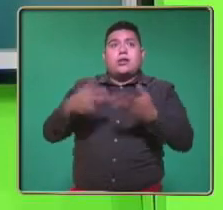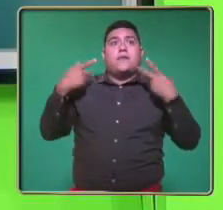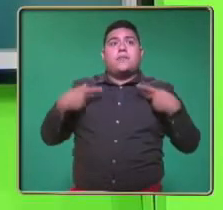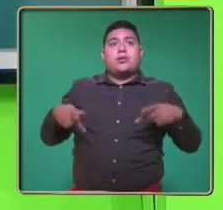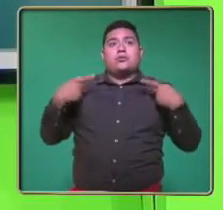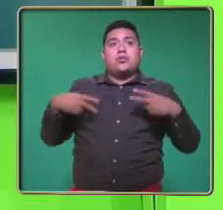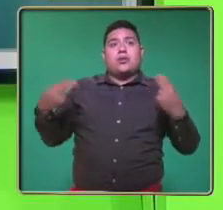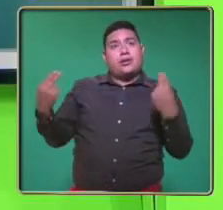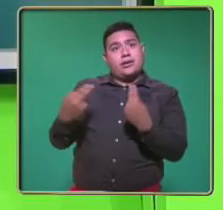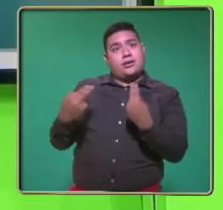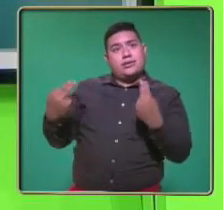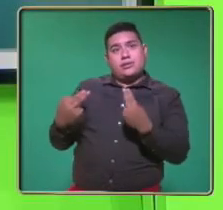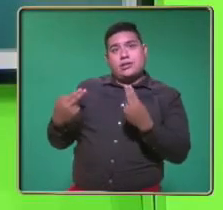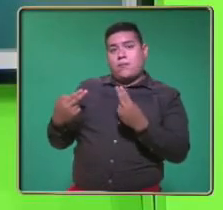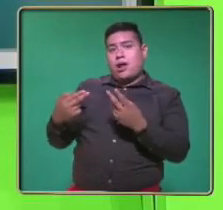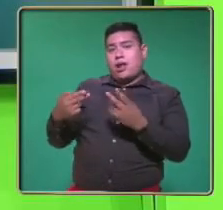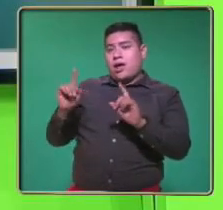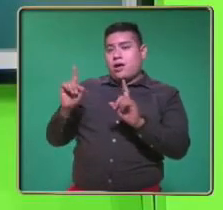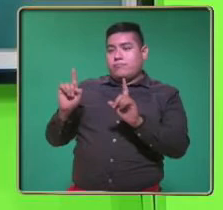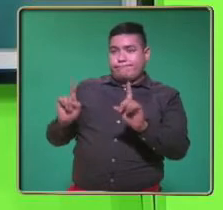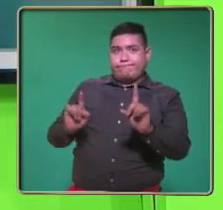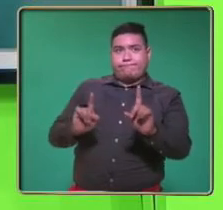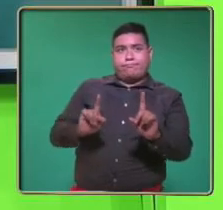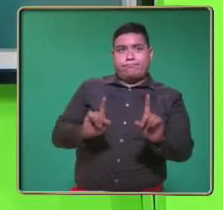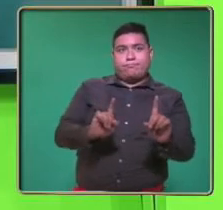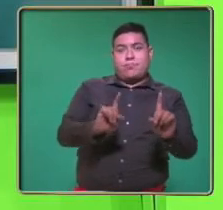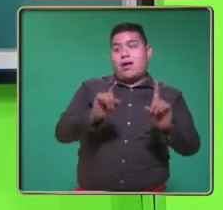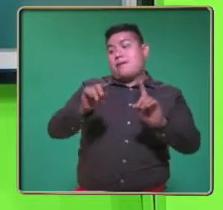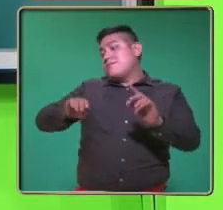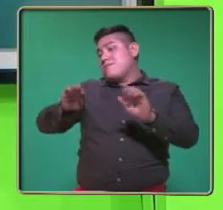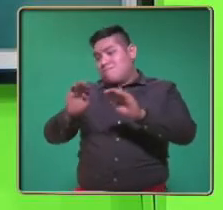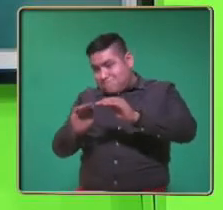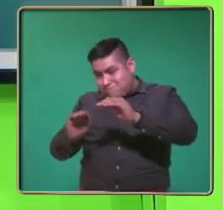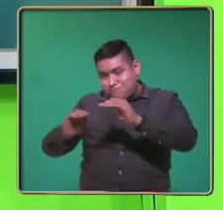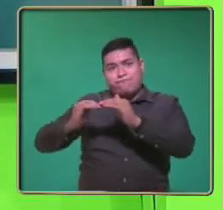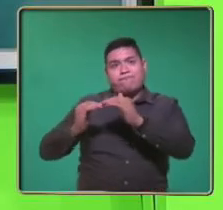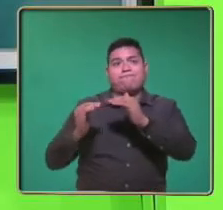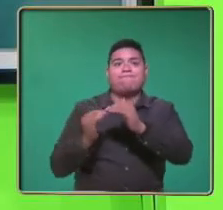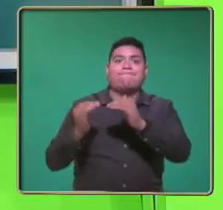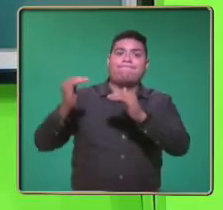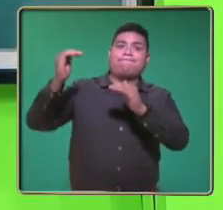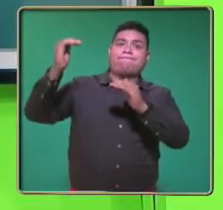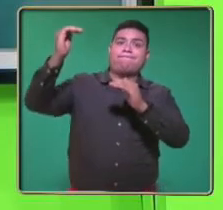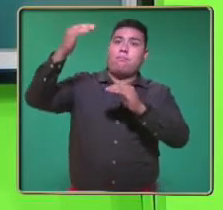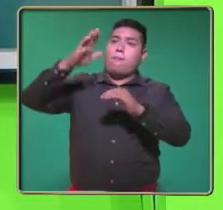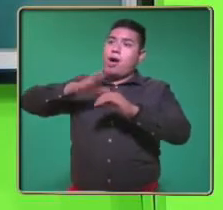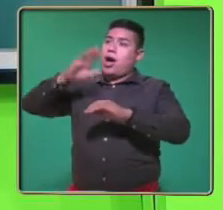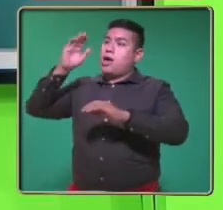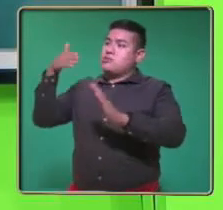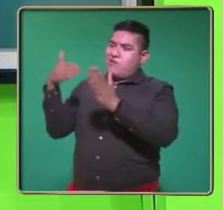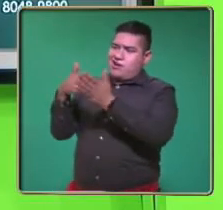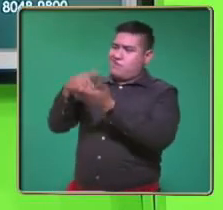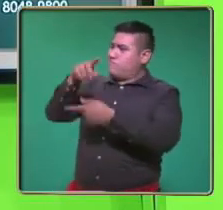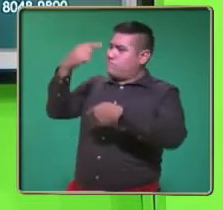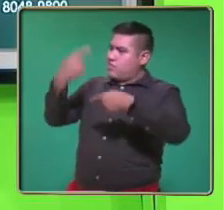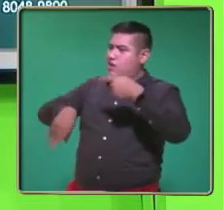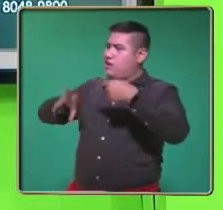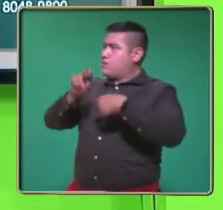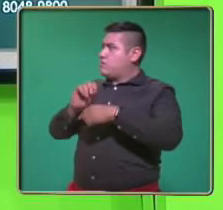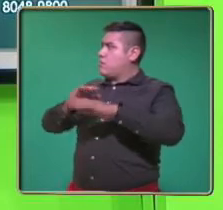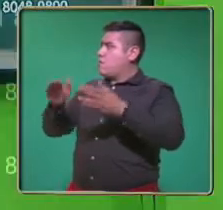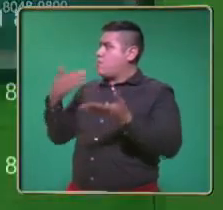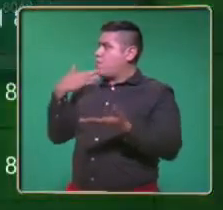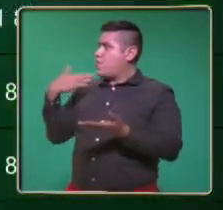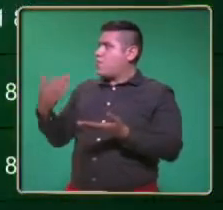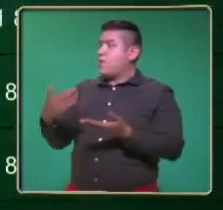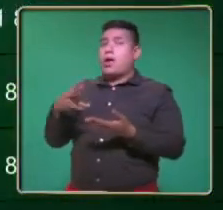que necesita para guiar, a llevarlo a más y no ser esa persona que impida ese proceso de aprendizaje. Muy